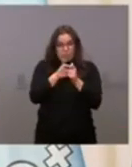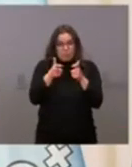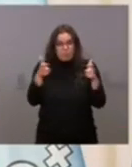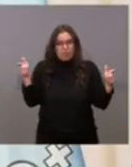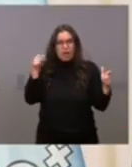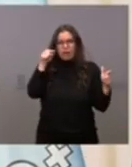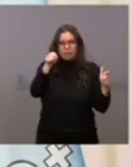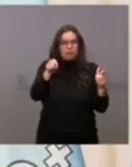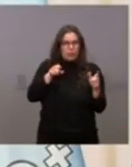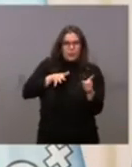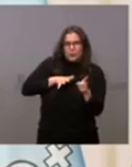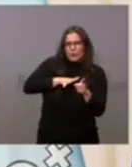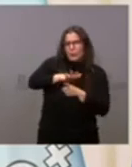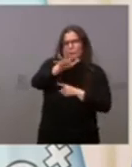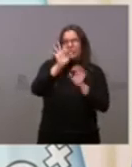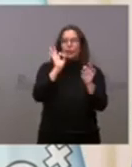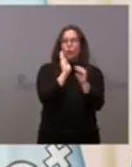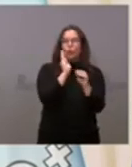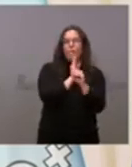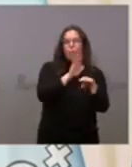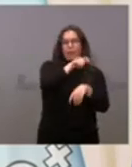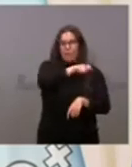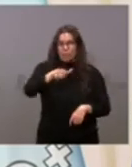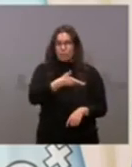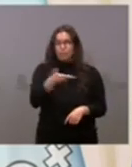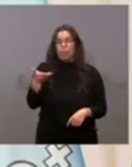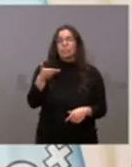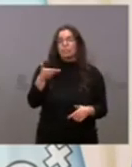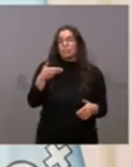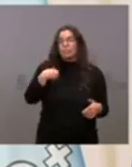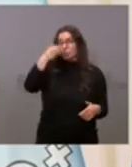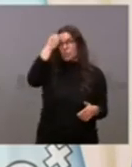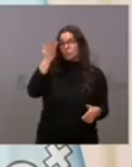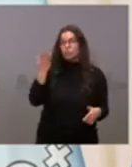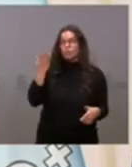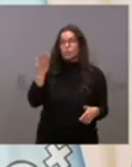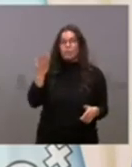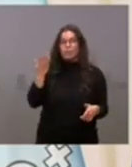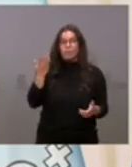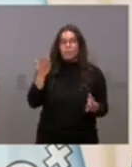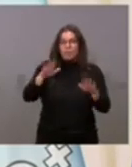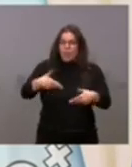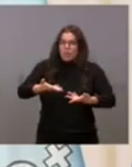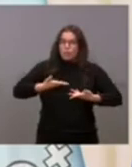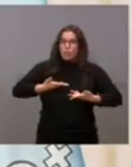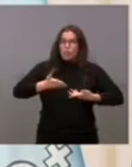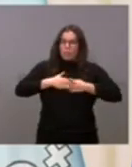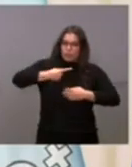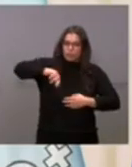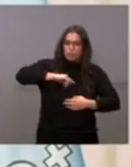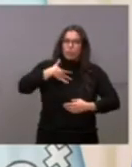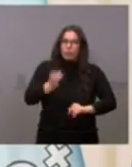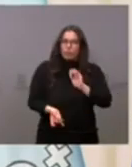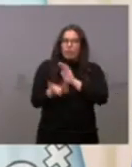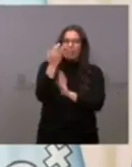en el mundo de los cuidados personales y creo que nos está ayudando a crear unos